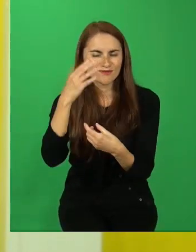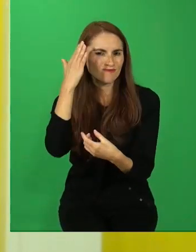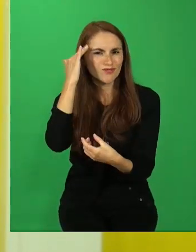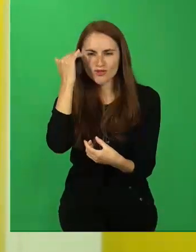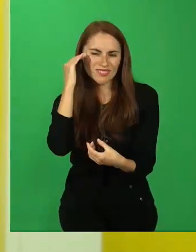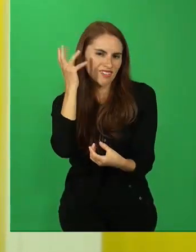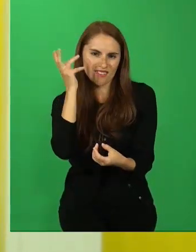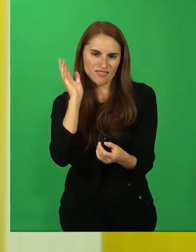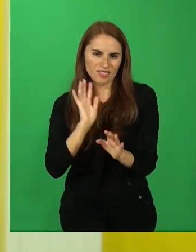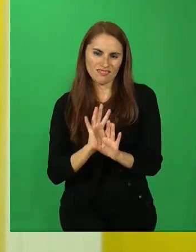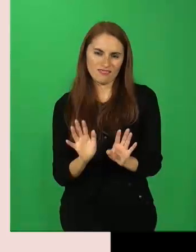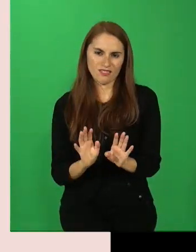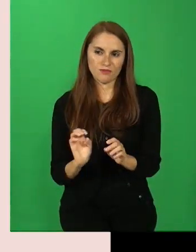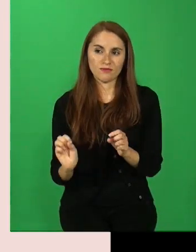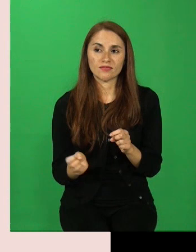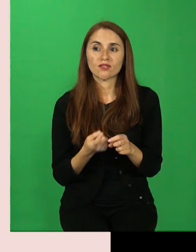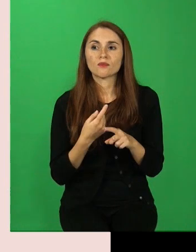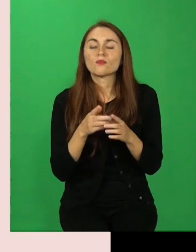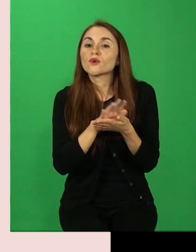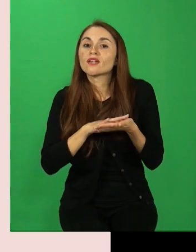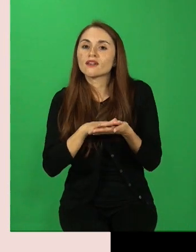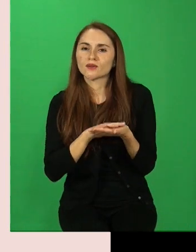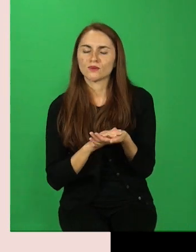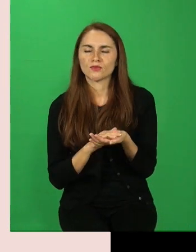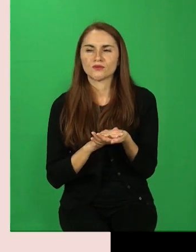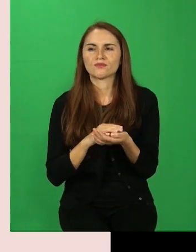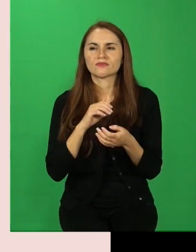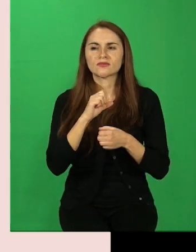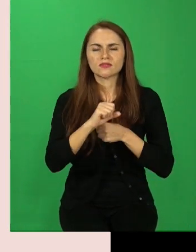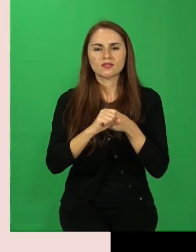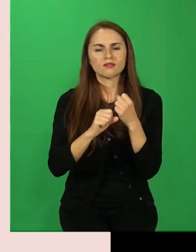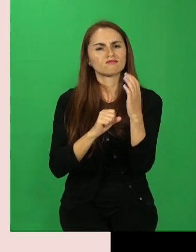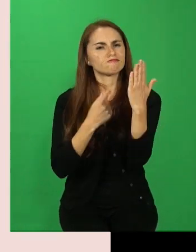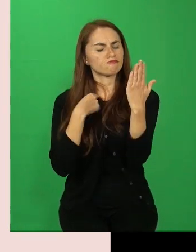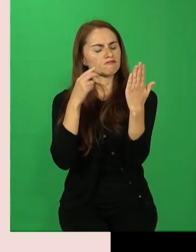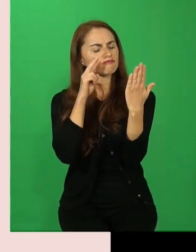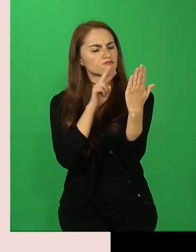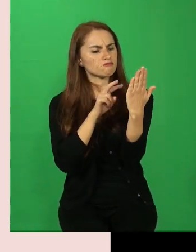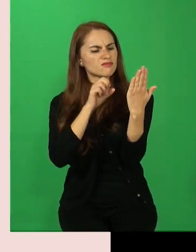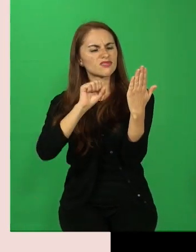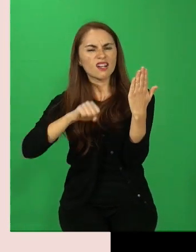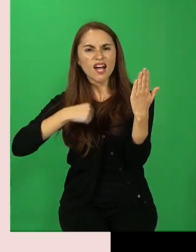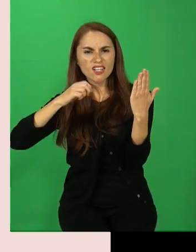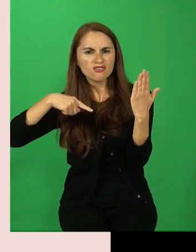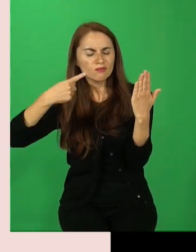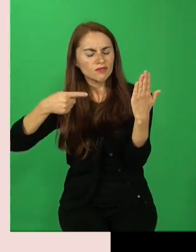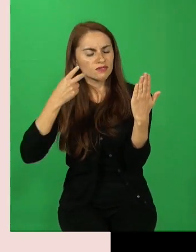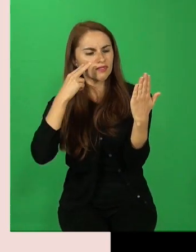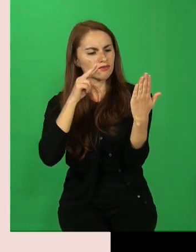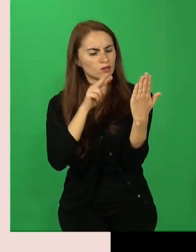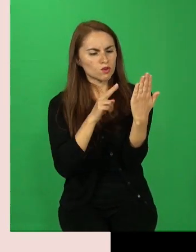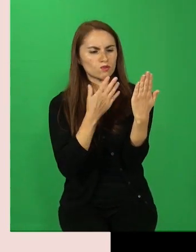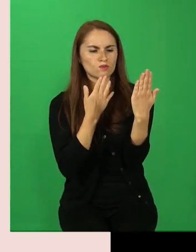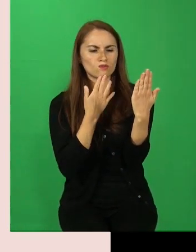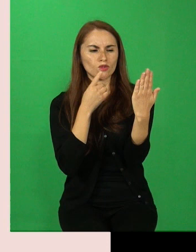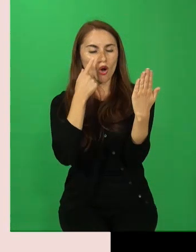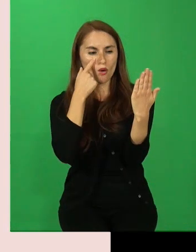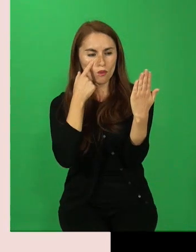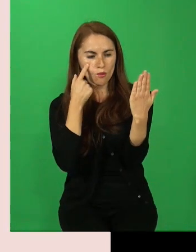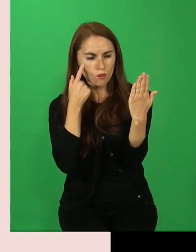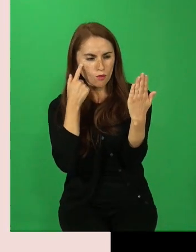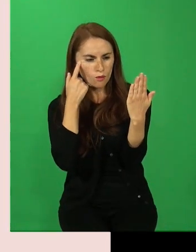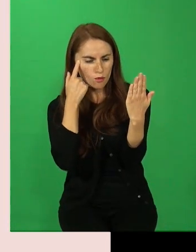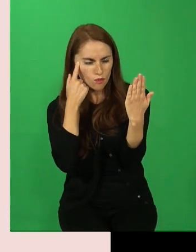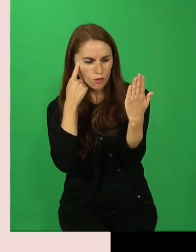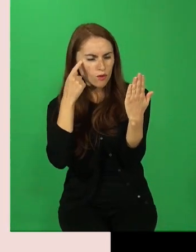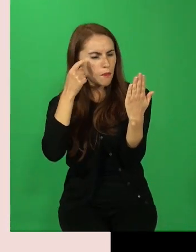Como el siguiente ejemplo, dice: pasan los años, me miro al espejo y me veo, definitivamente marcada bajo los ojos esas